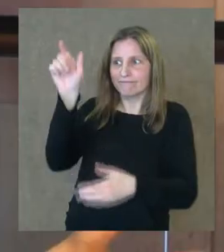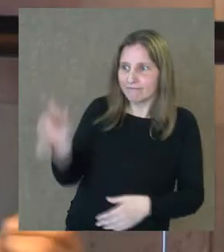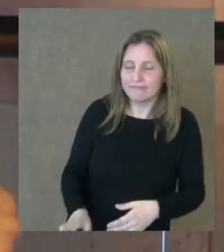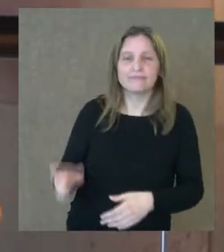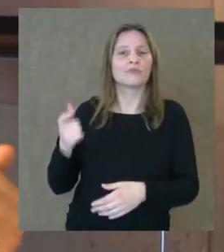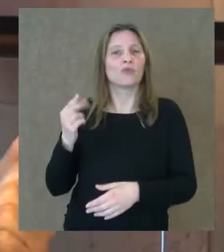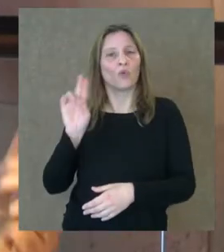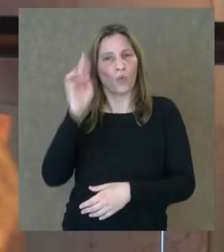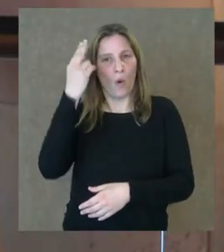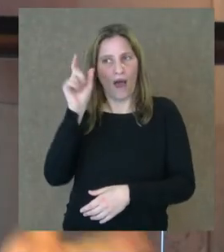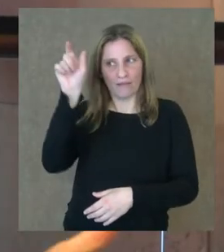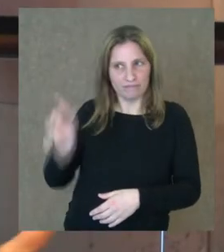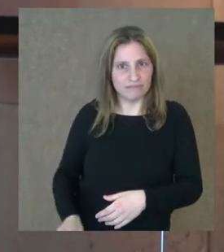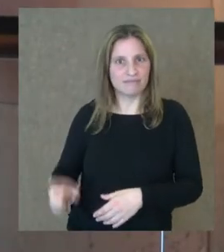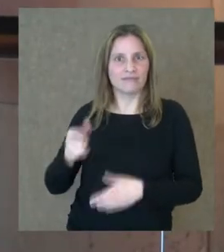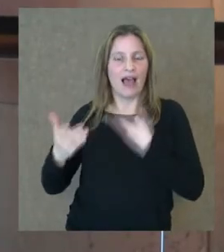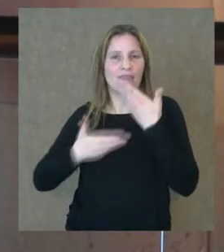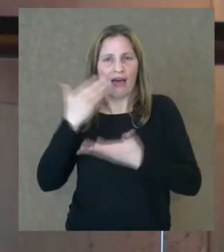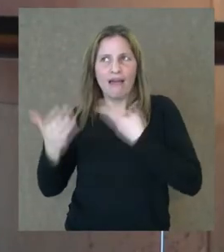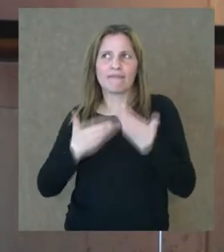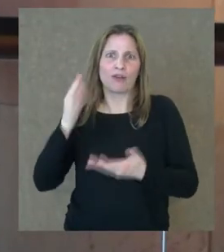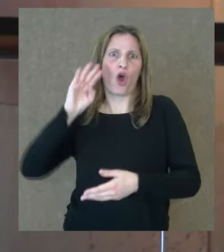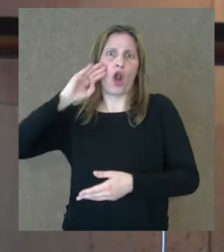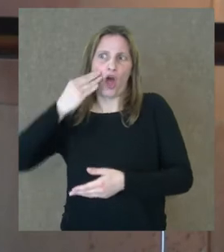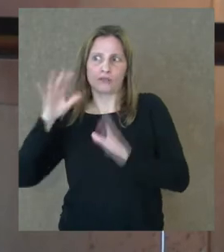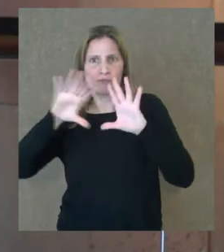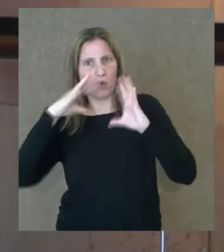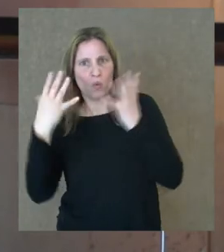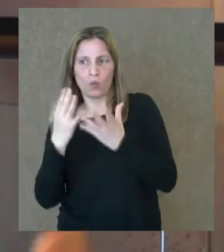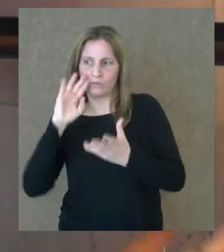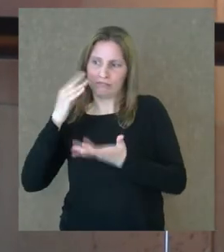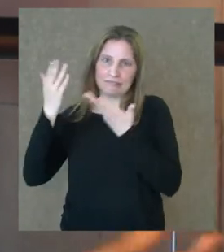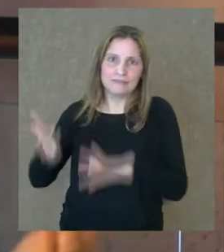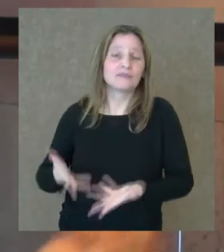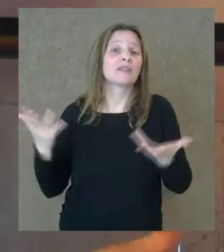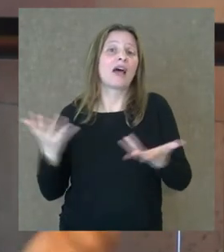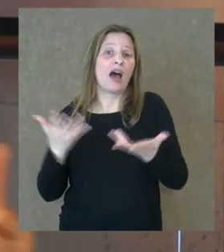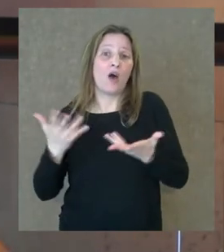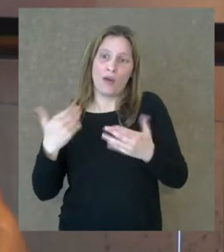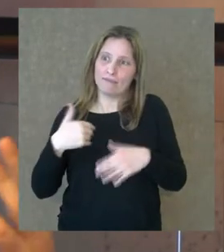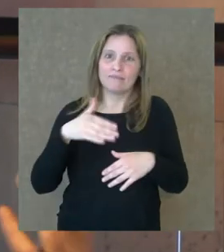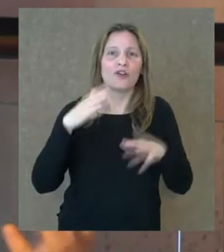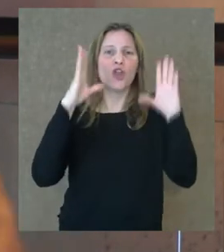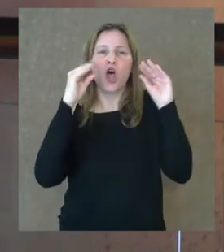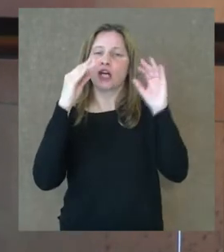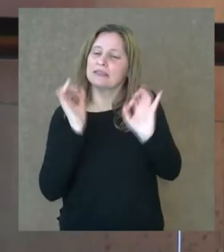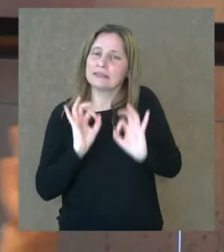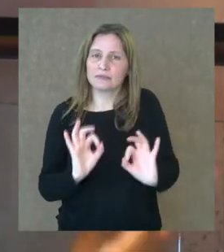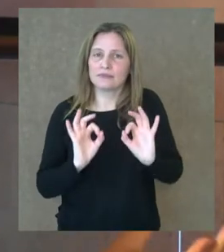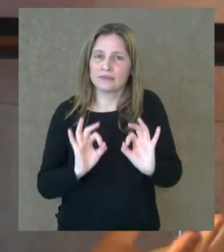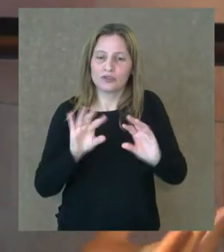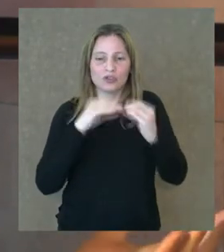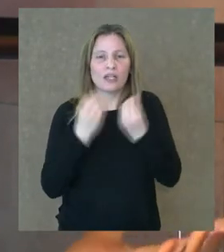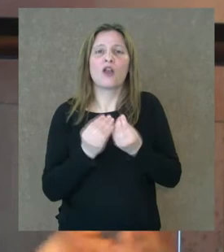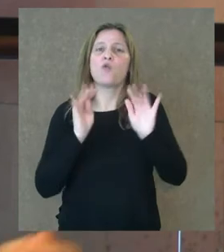uruguayo de gran reconocimiento internacional que va a compartir ahora esto es una gala un poco especial porque son